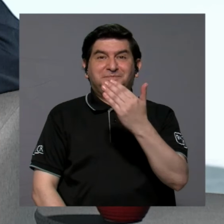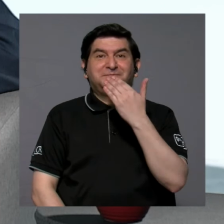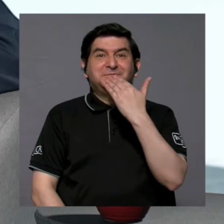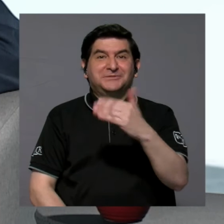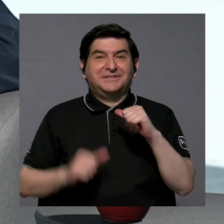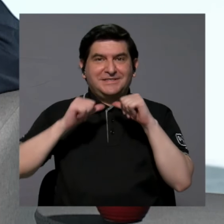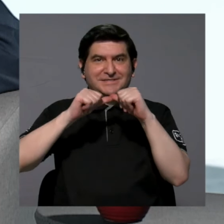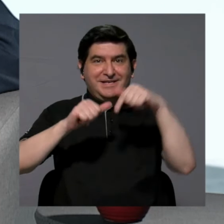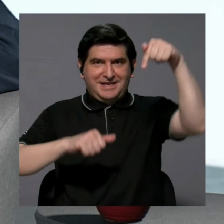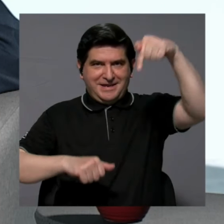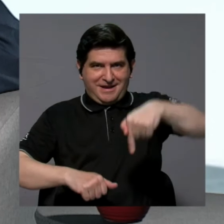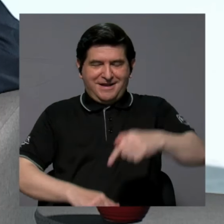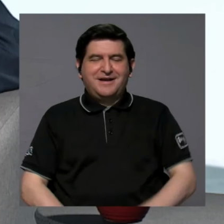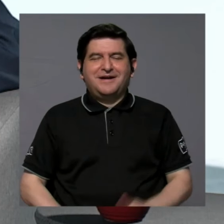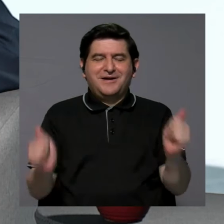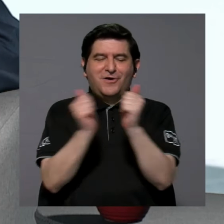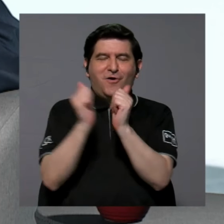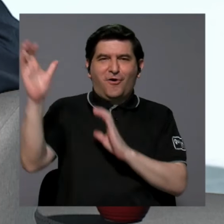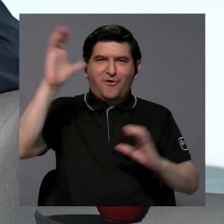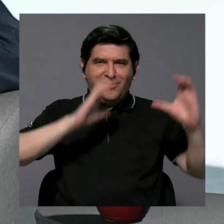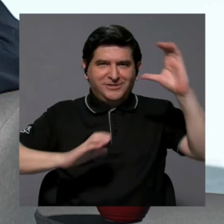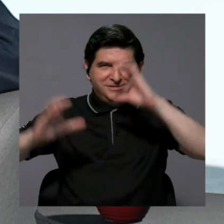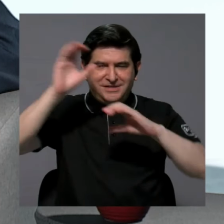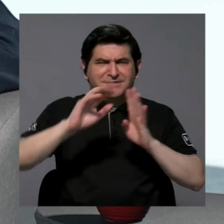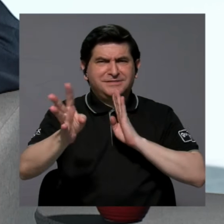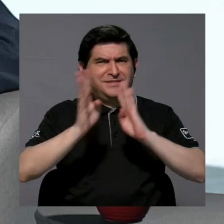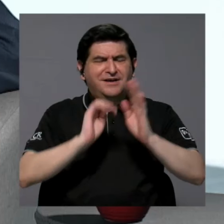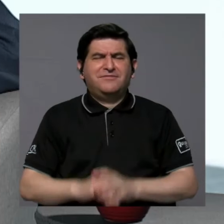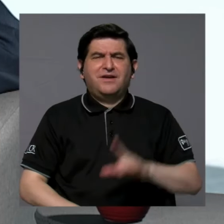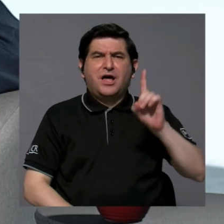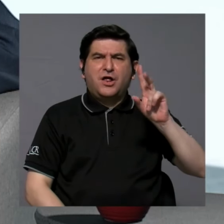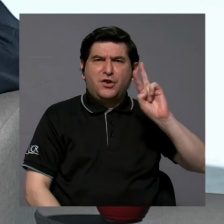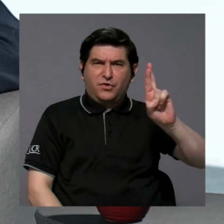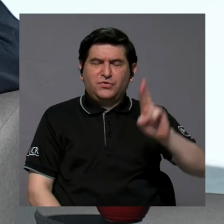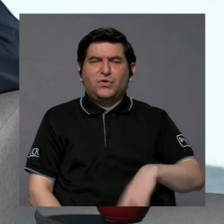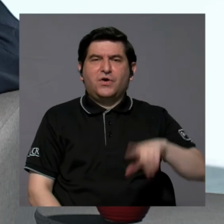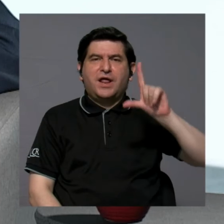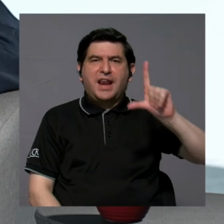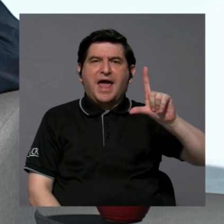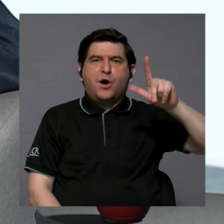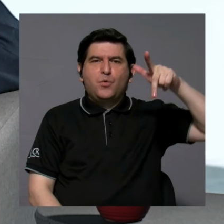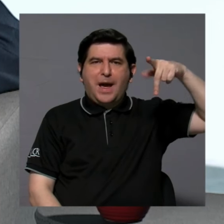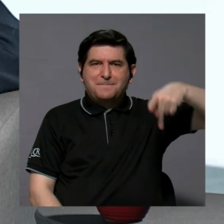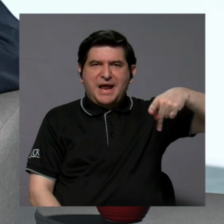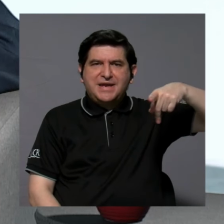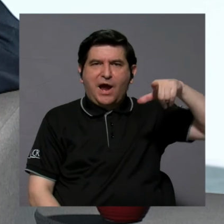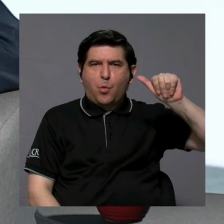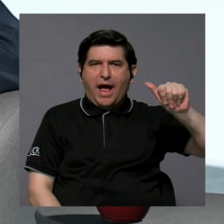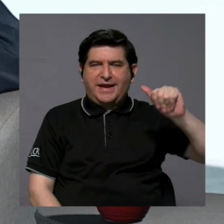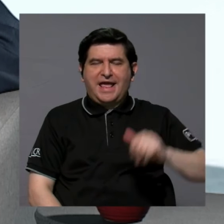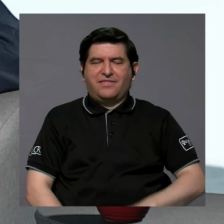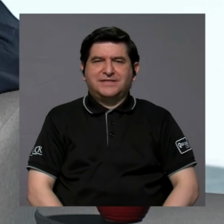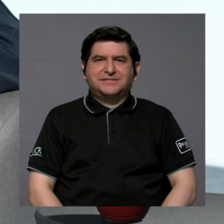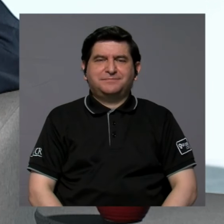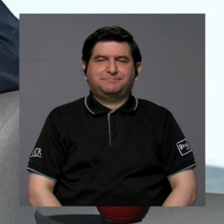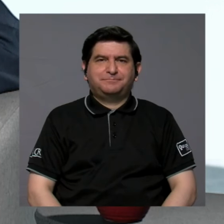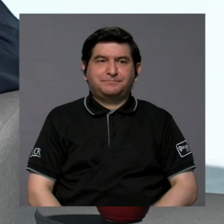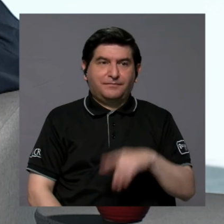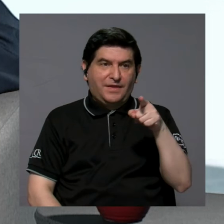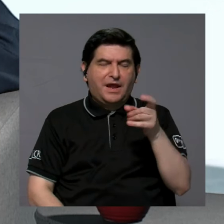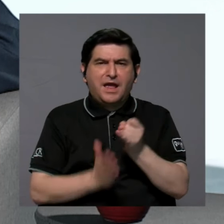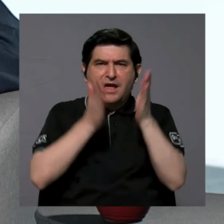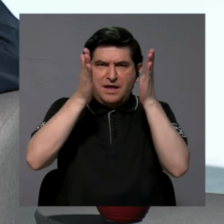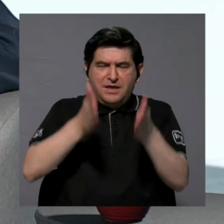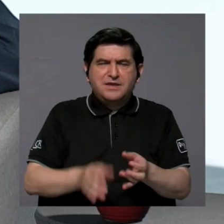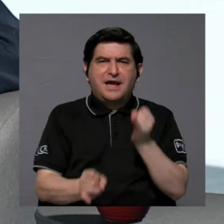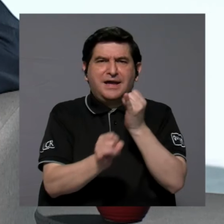Muchas gracias por continuar con nosotros aquí en Conciencia. Estamos hablando con la doctora Laura Paniagua Arguedas, quien